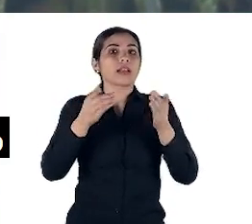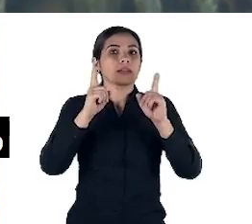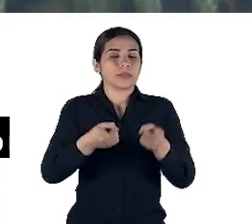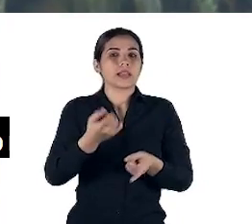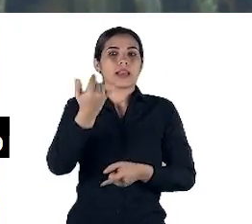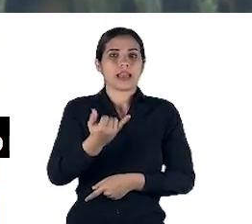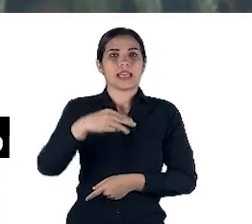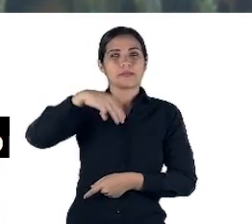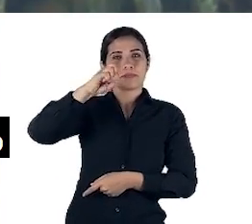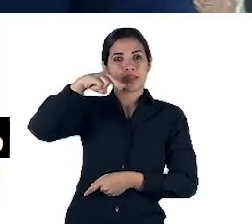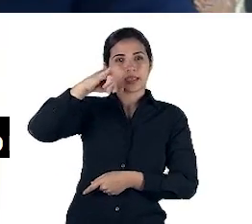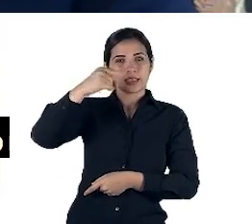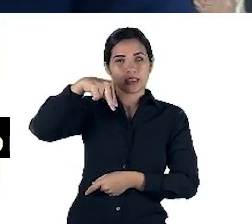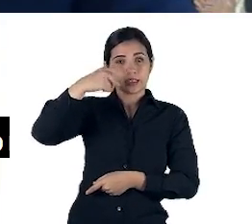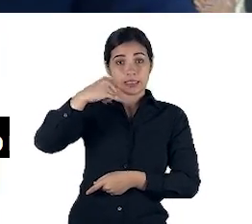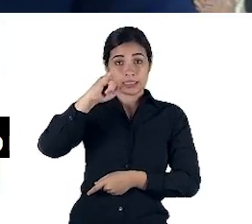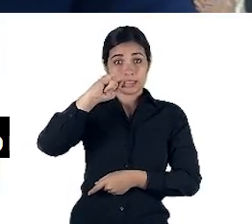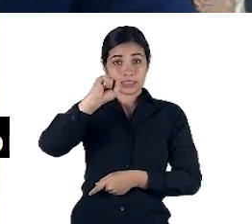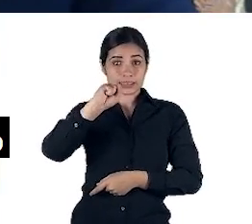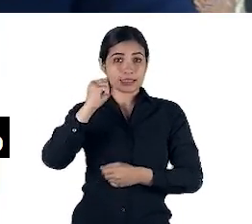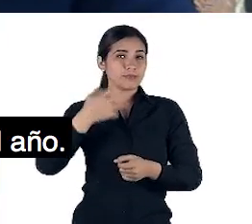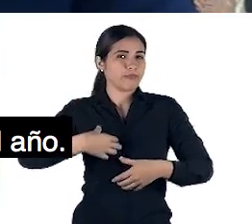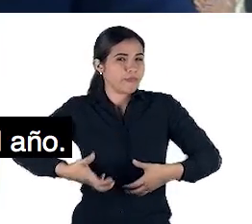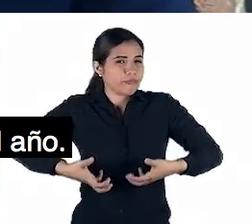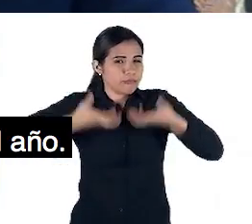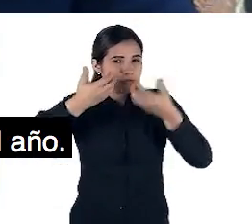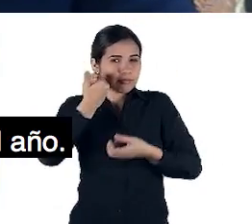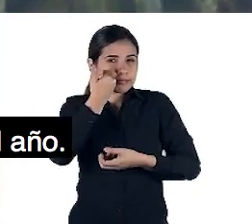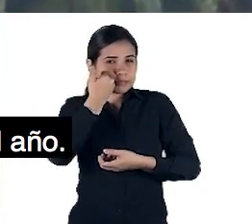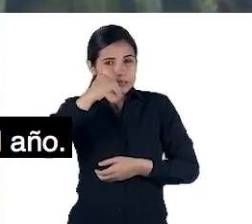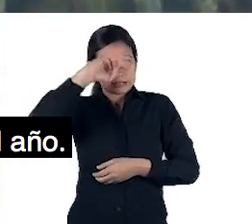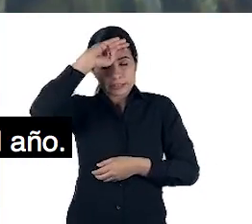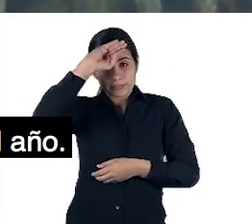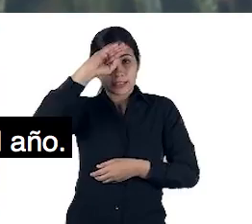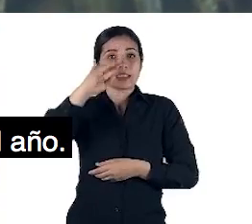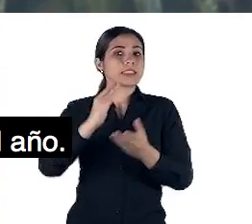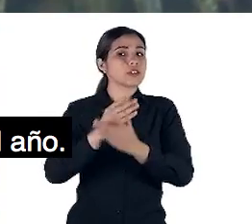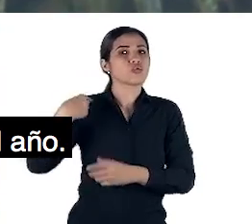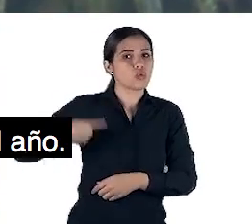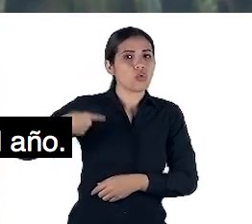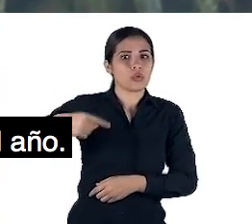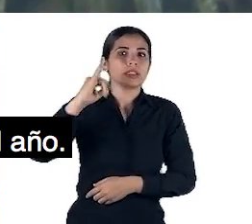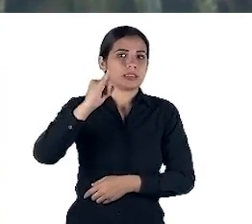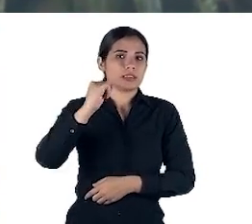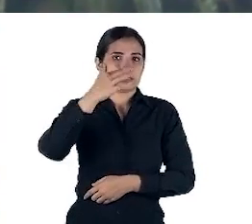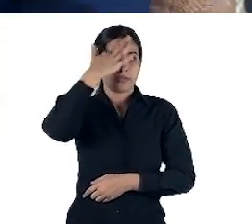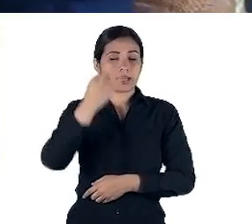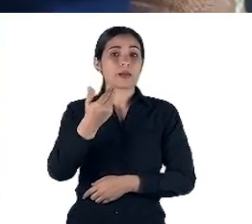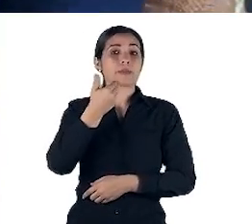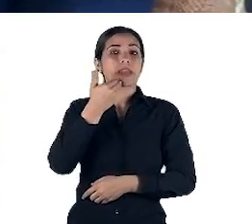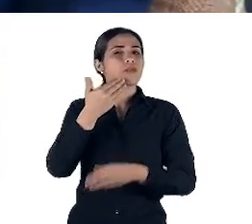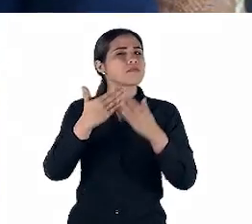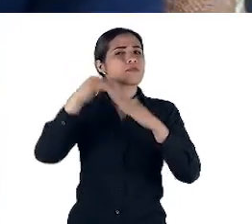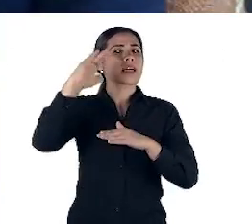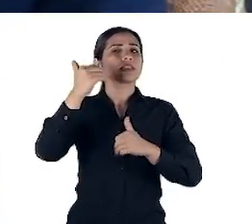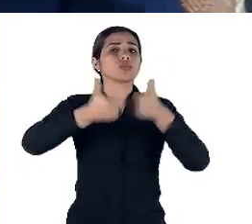las meningitis, que está en todo el año, pero que pareciera ser de que aumenta en esta época del año. Se acentúa,